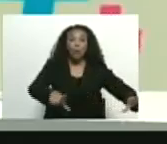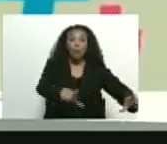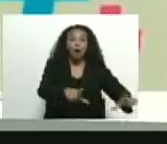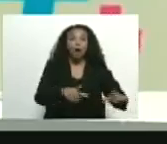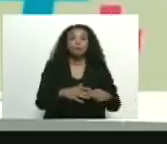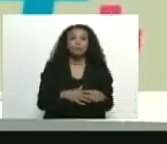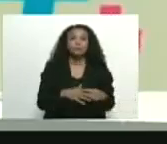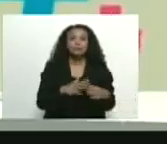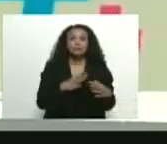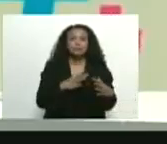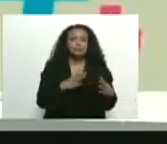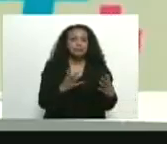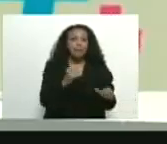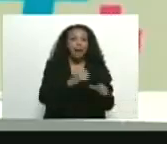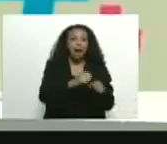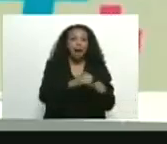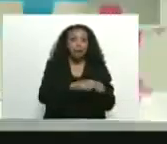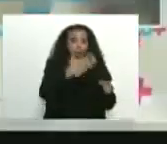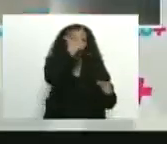lleno de energía.